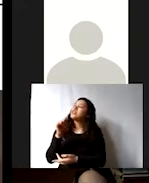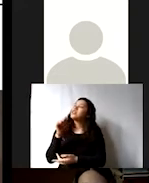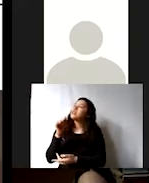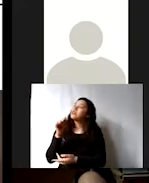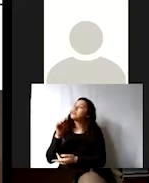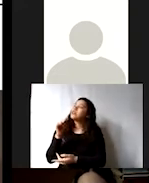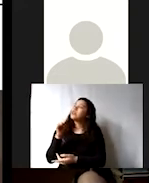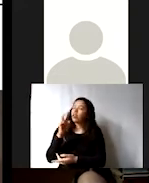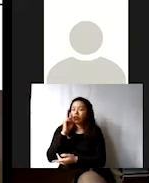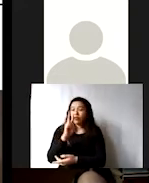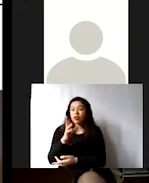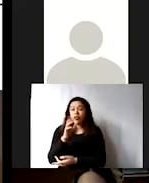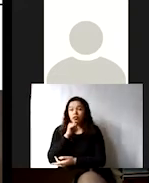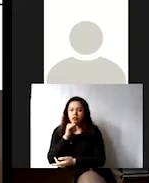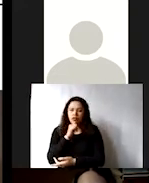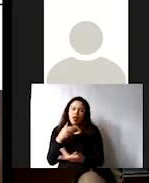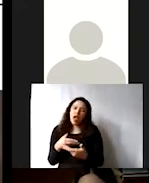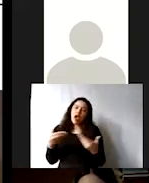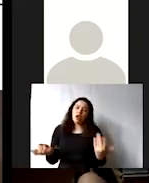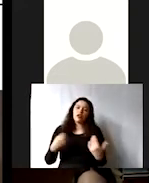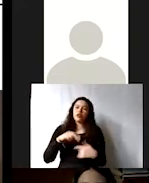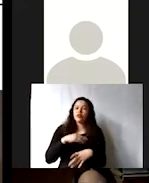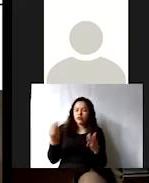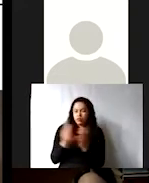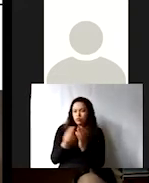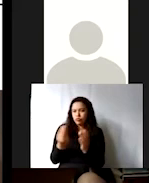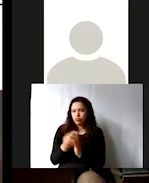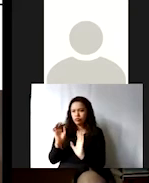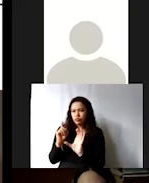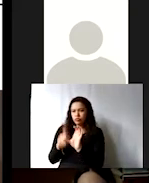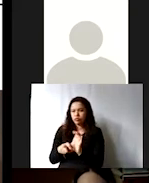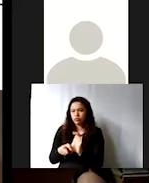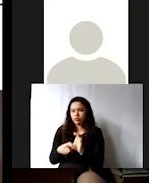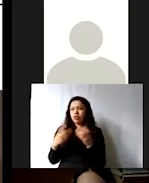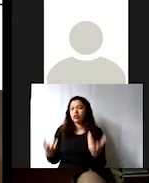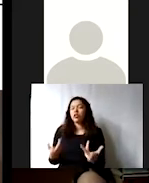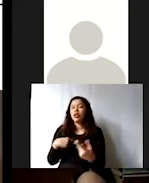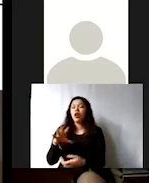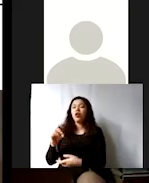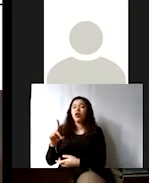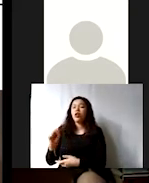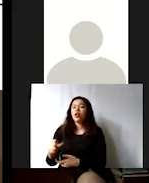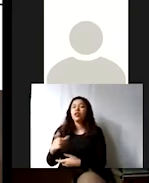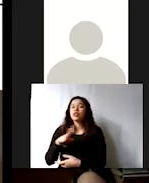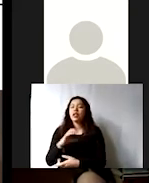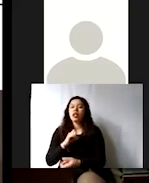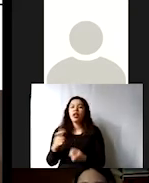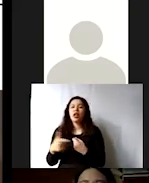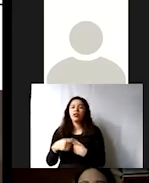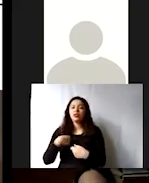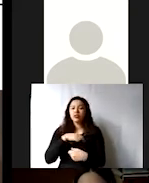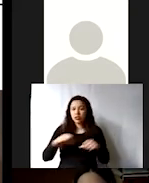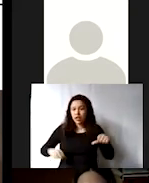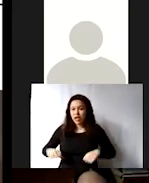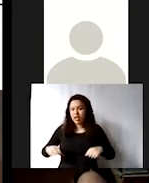ver. Digo, de hecho, por eso es la razón de tomar este diplomado, porque sabemos que los ODS no son un chipote para nuestra actividad, ¿no? No